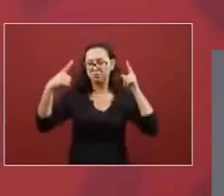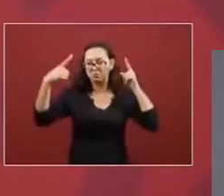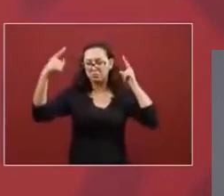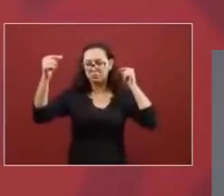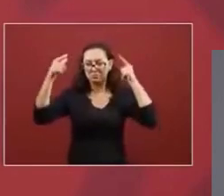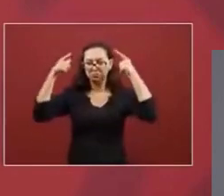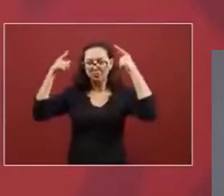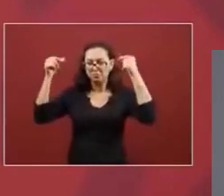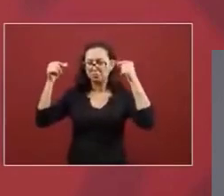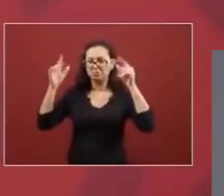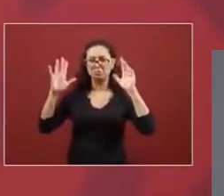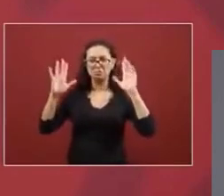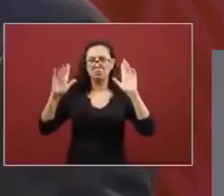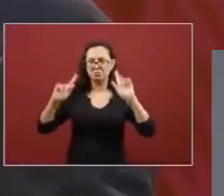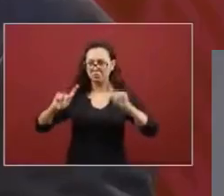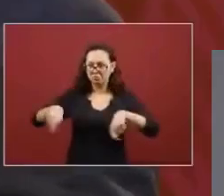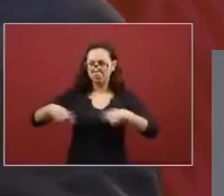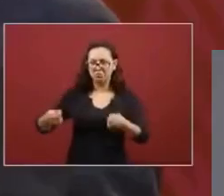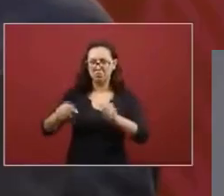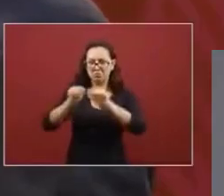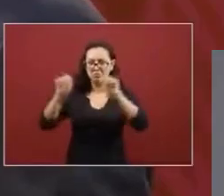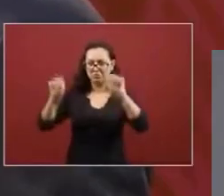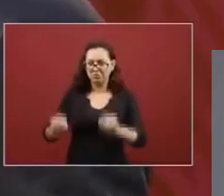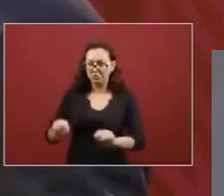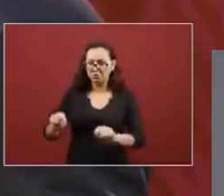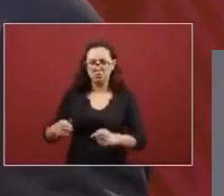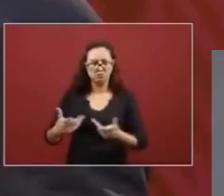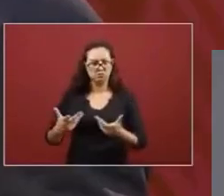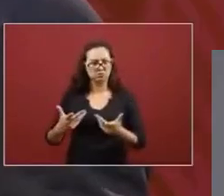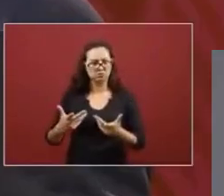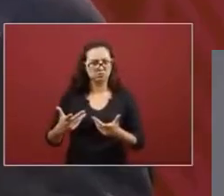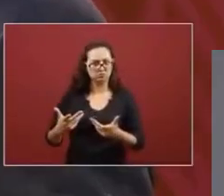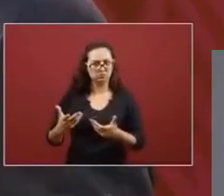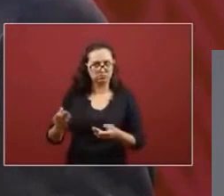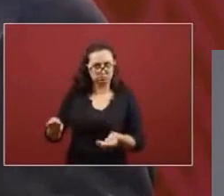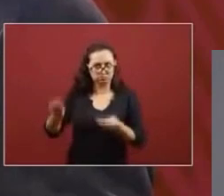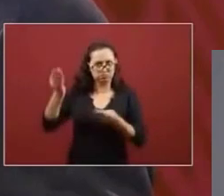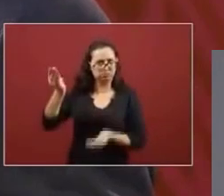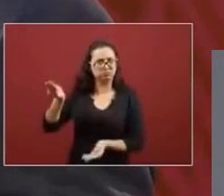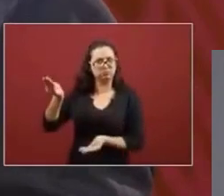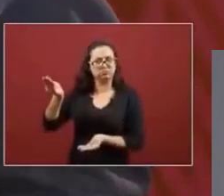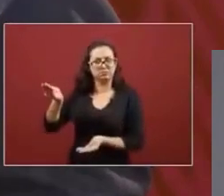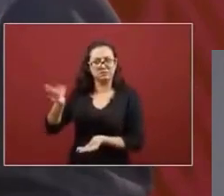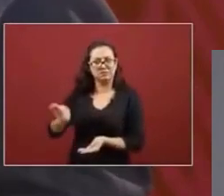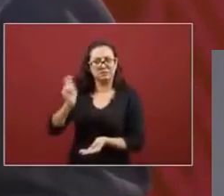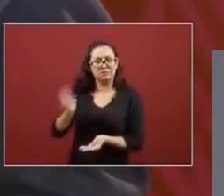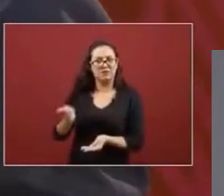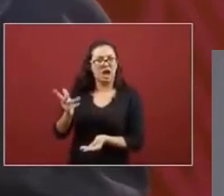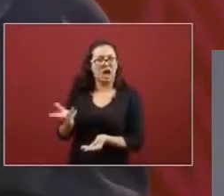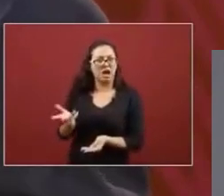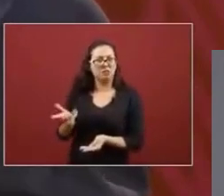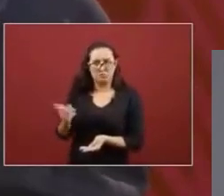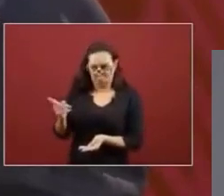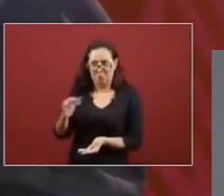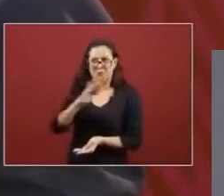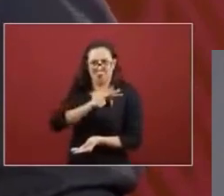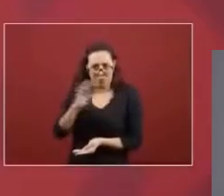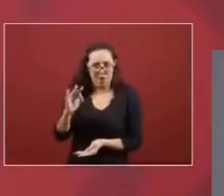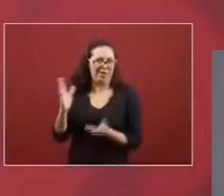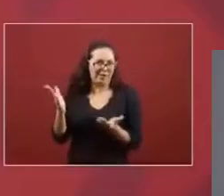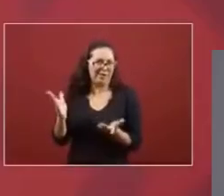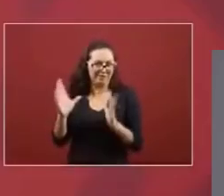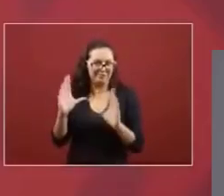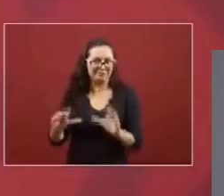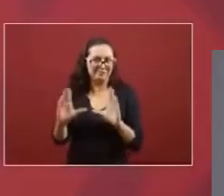normal pues se supone y está capacitado